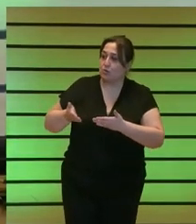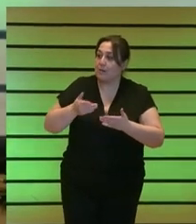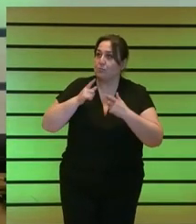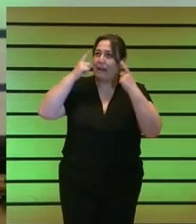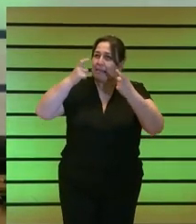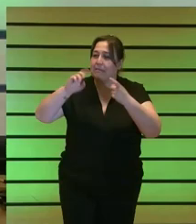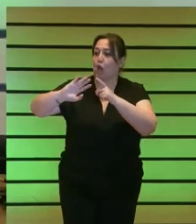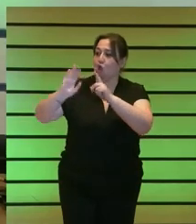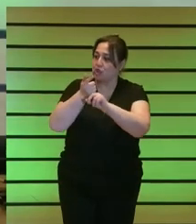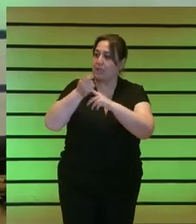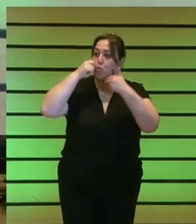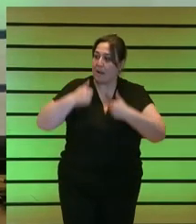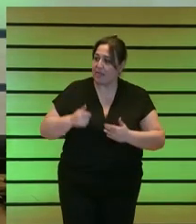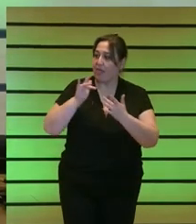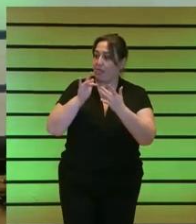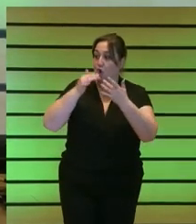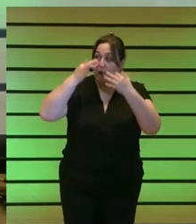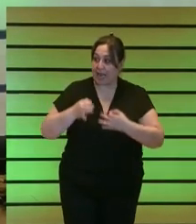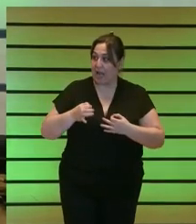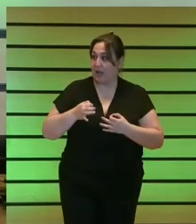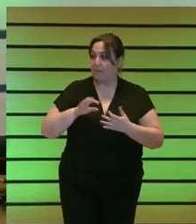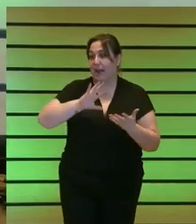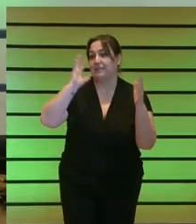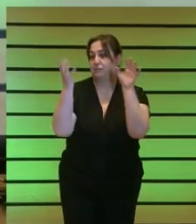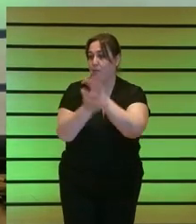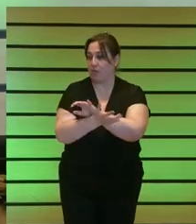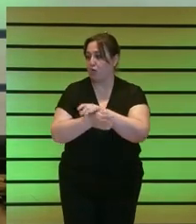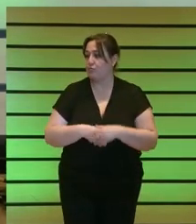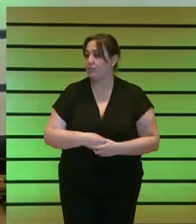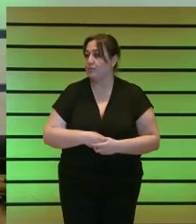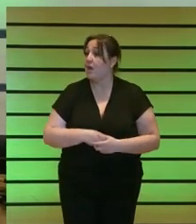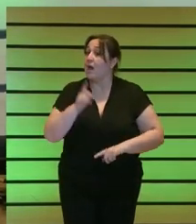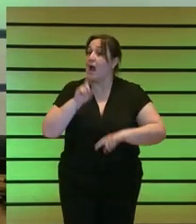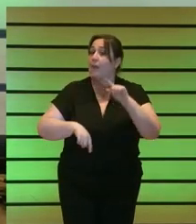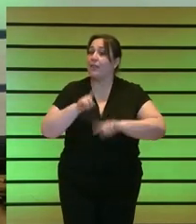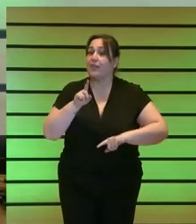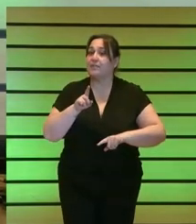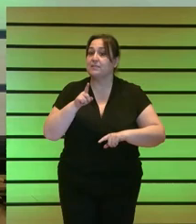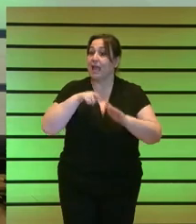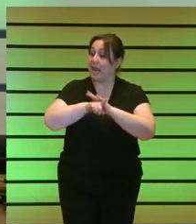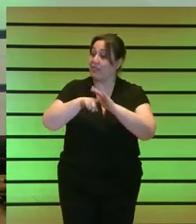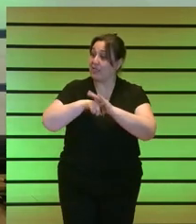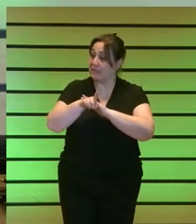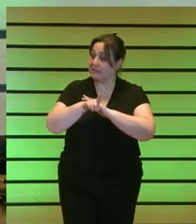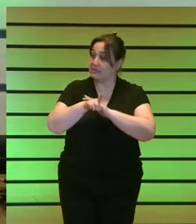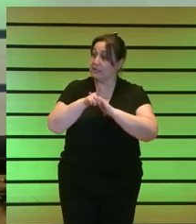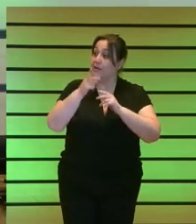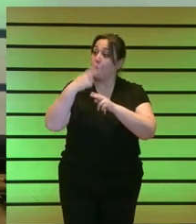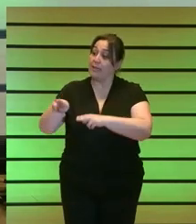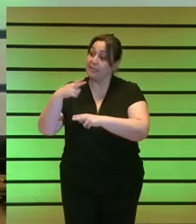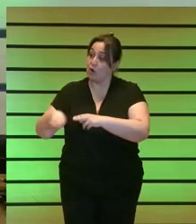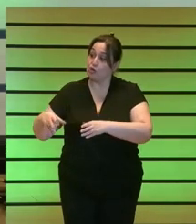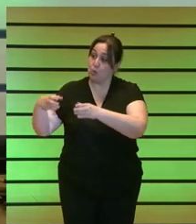humanización real de investigación formación transformación y a veces gerencias y políticos